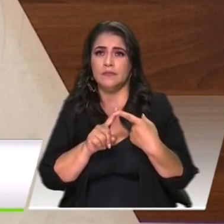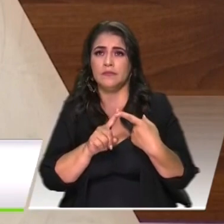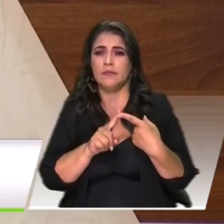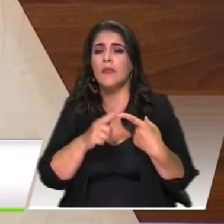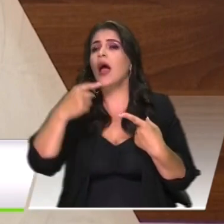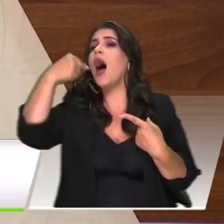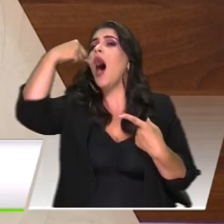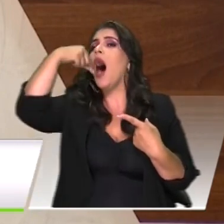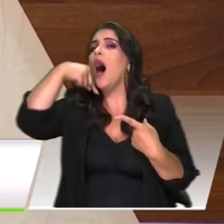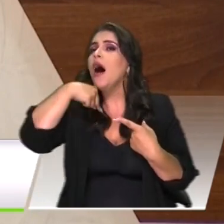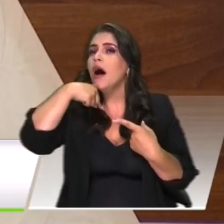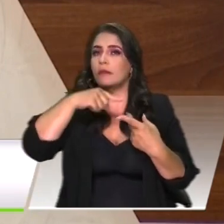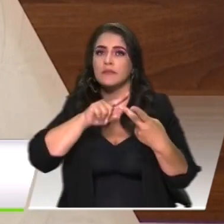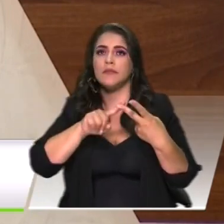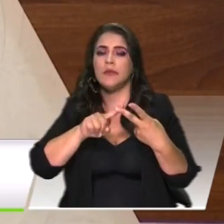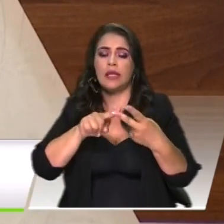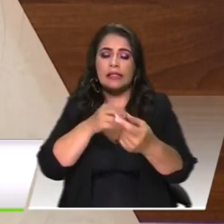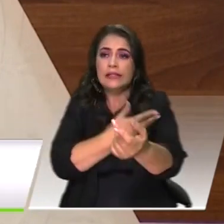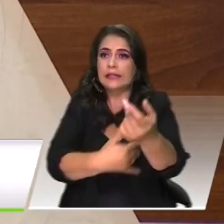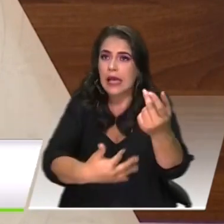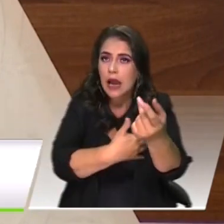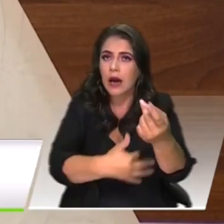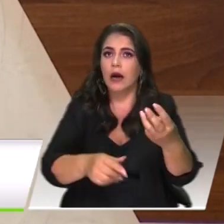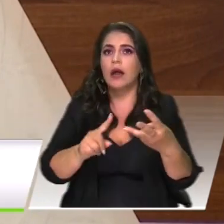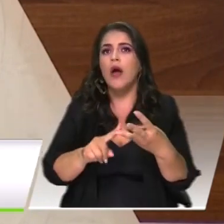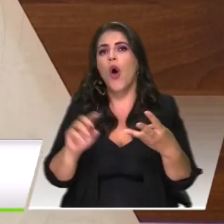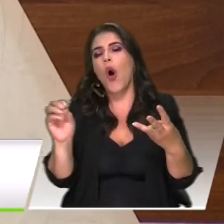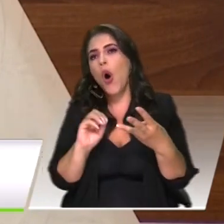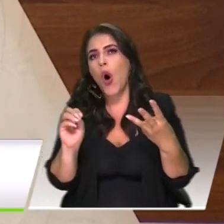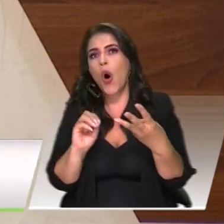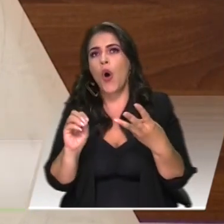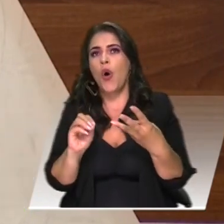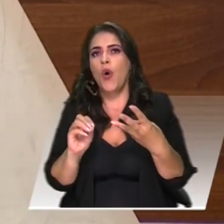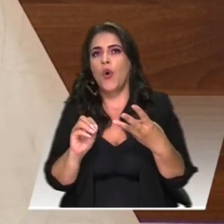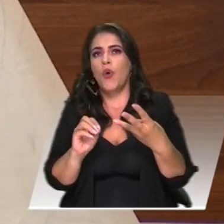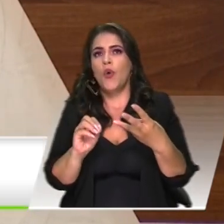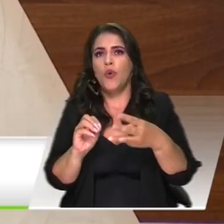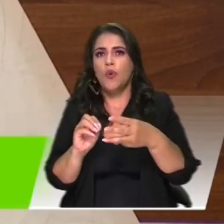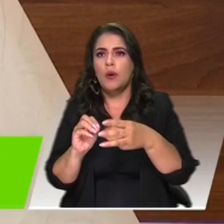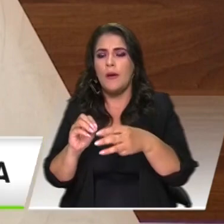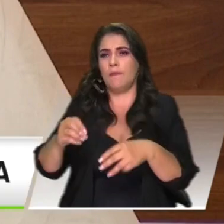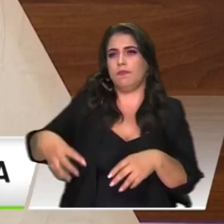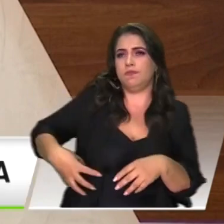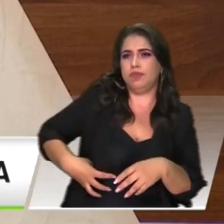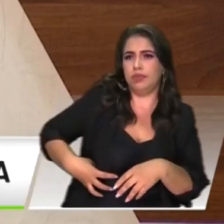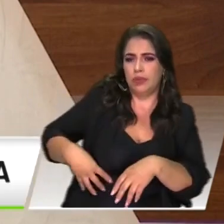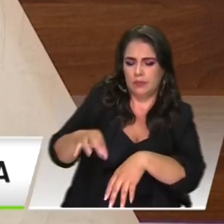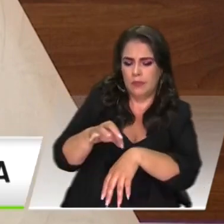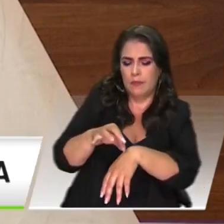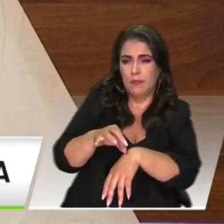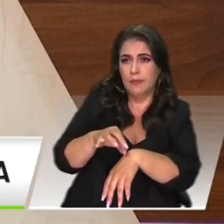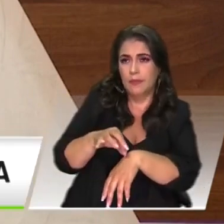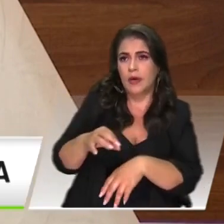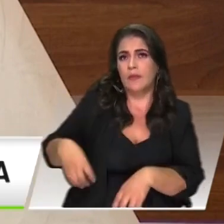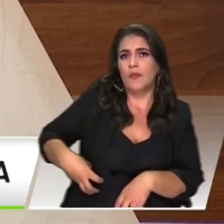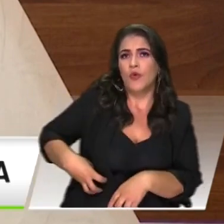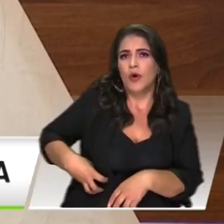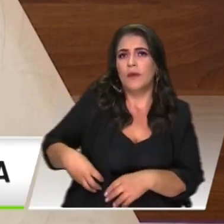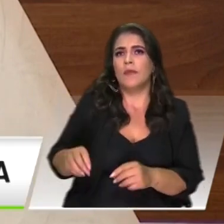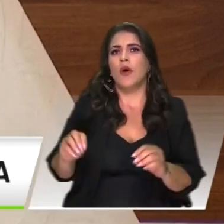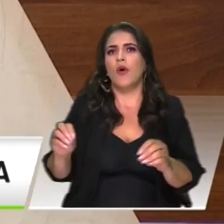orofaríngeas son por sangre o Igualmente se hace de la vesícula o de la